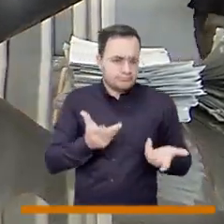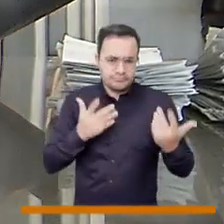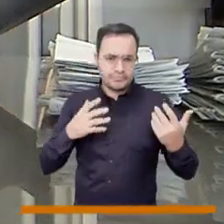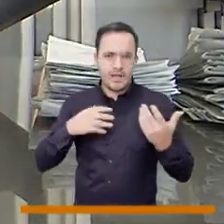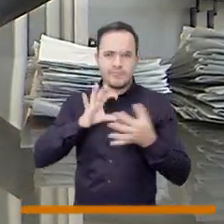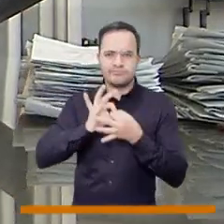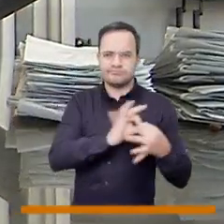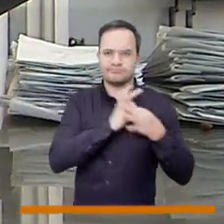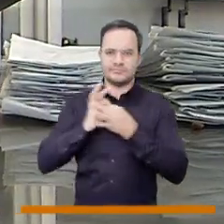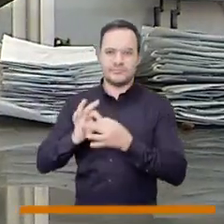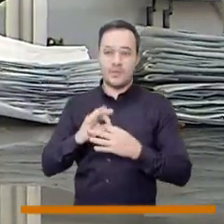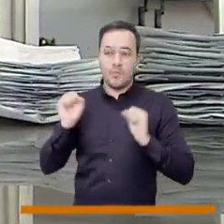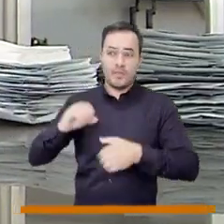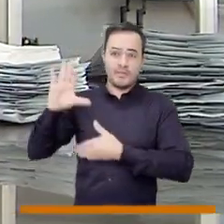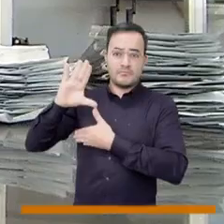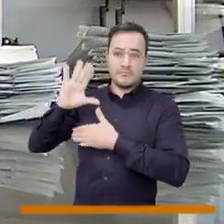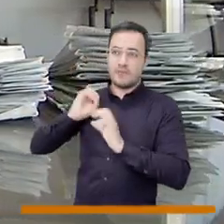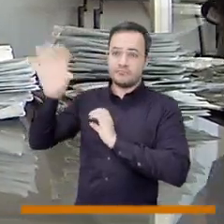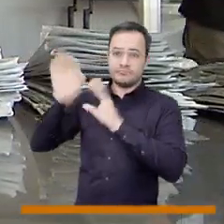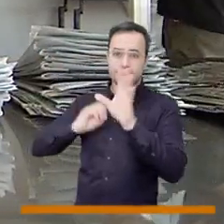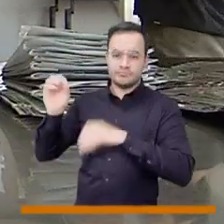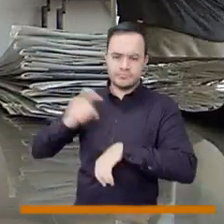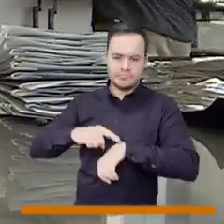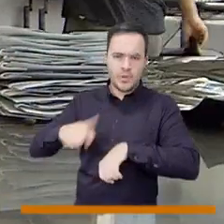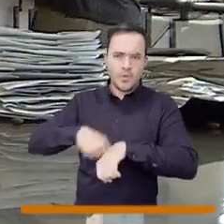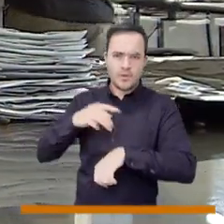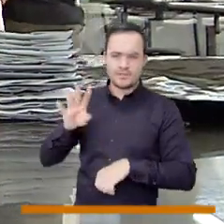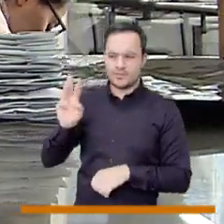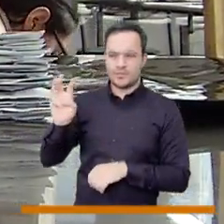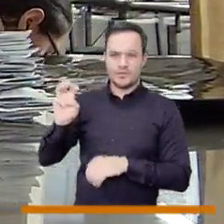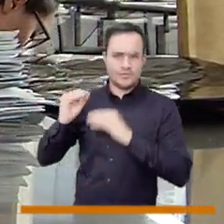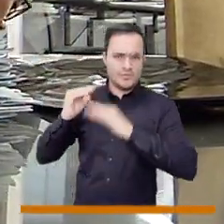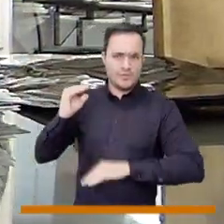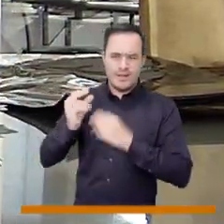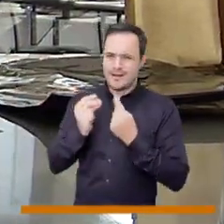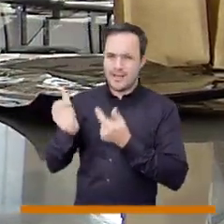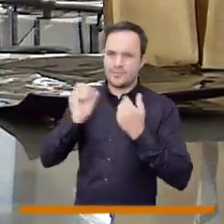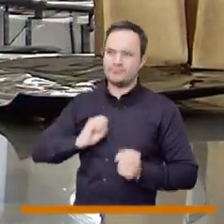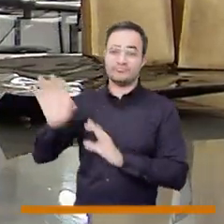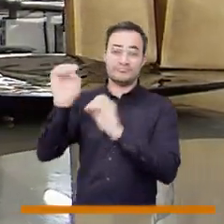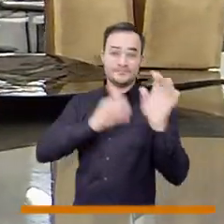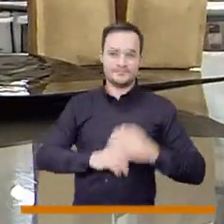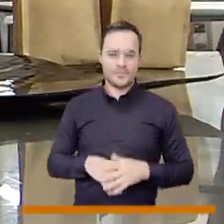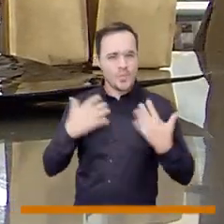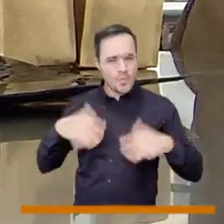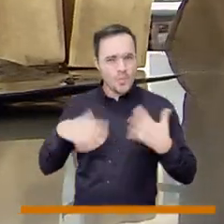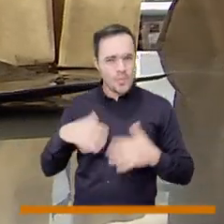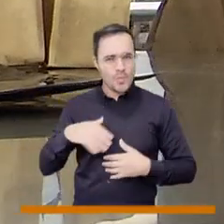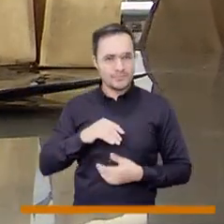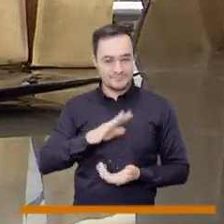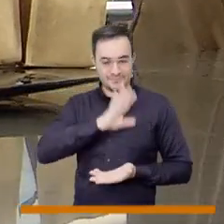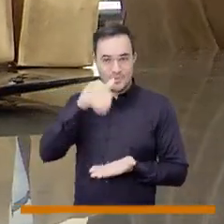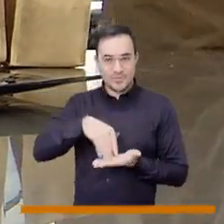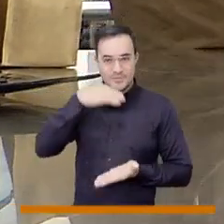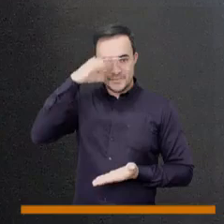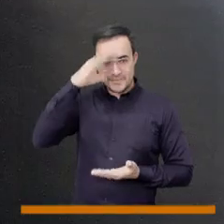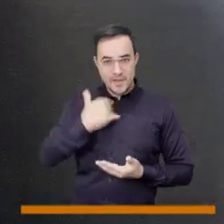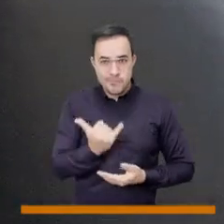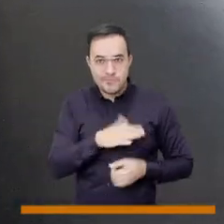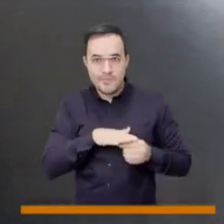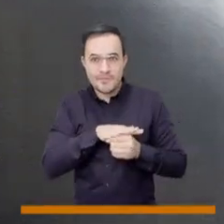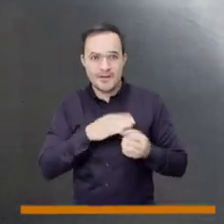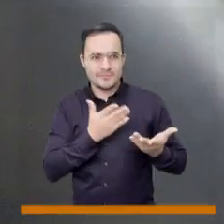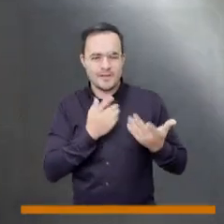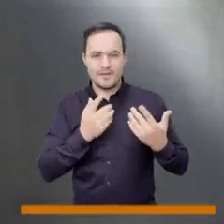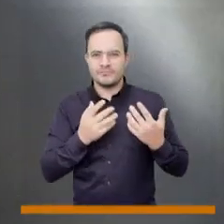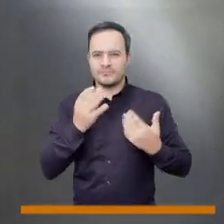cafés casi que a cualquier parte del continente americano en menos de 48 horas. El Perpetuo Socorro, en pleno corazón de la